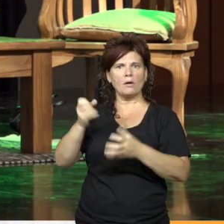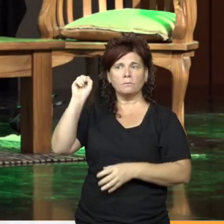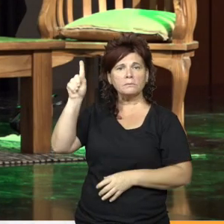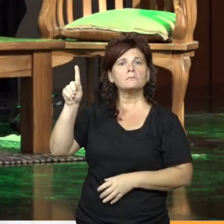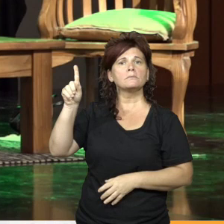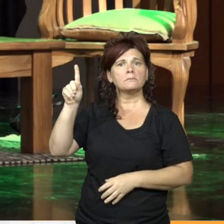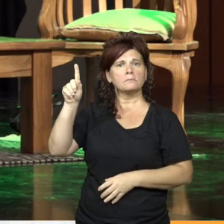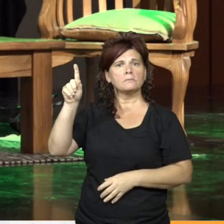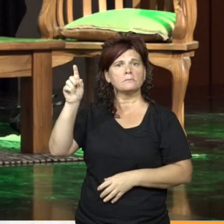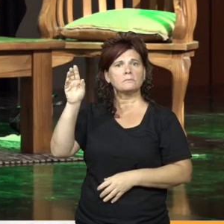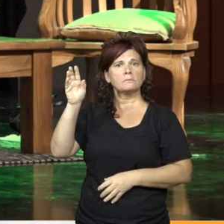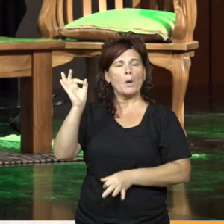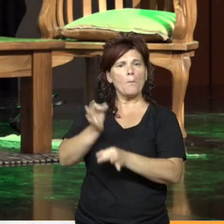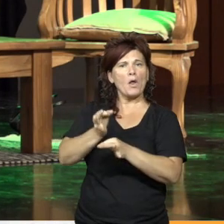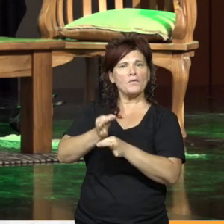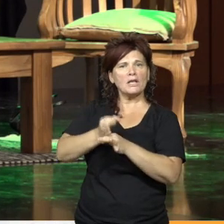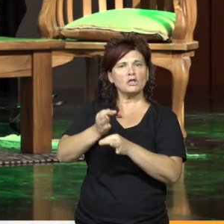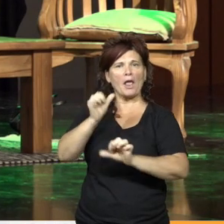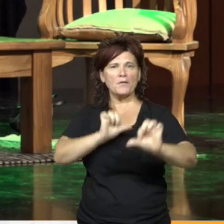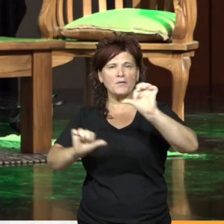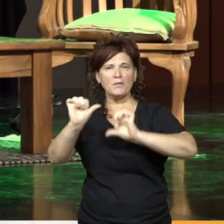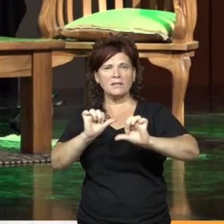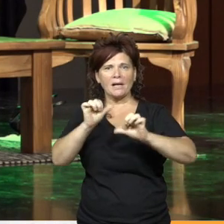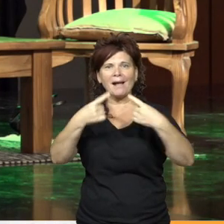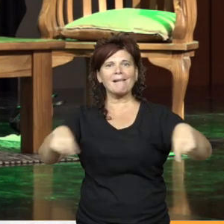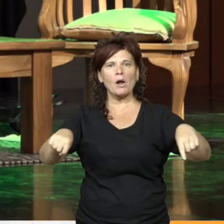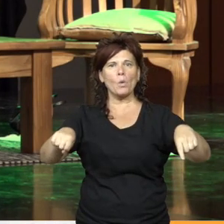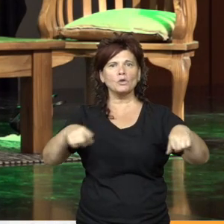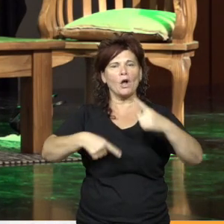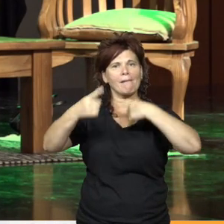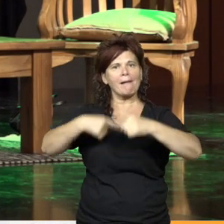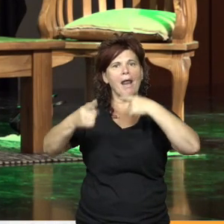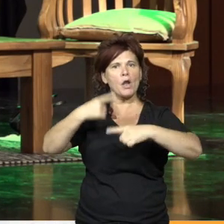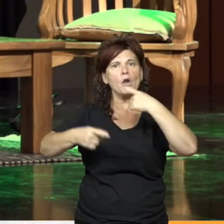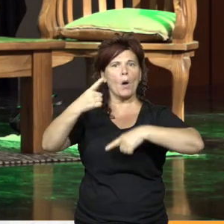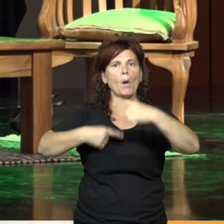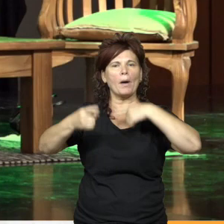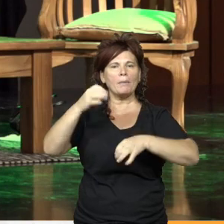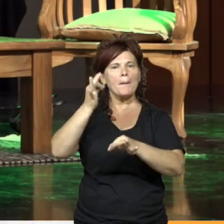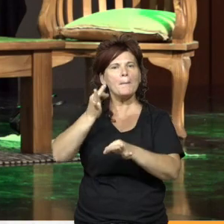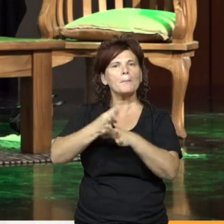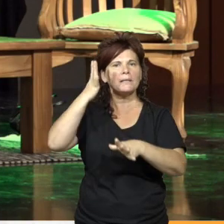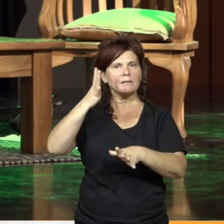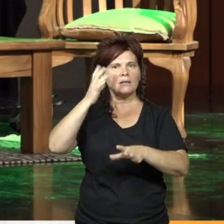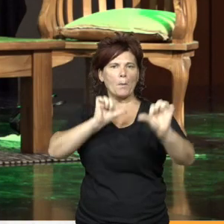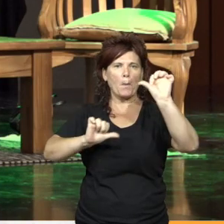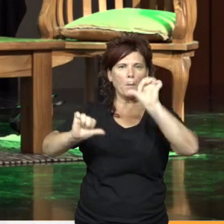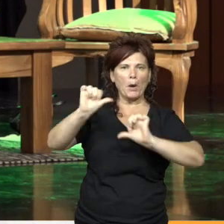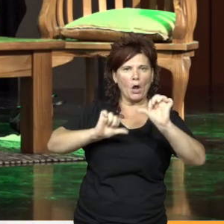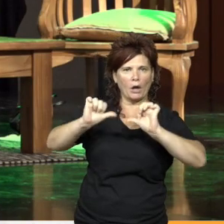Es profesor de física, ingeniero en recursos naturales renovables y tiene una especialización en ciencia de